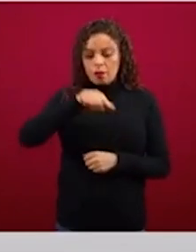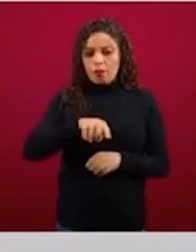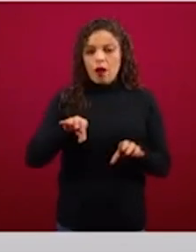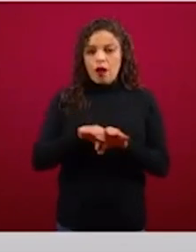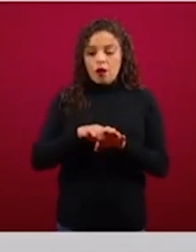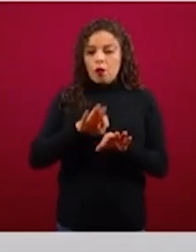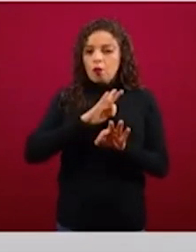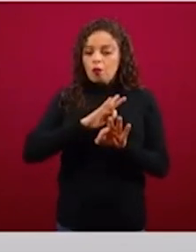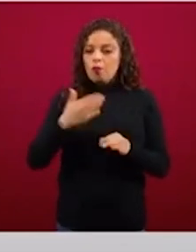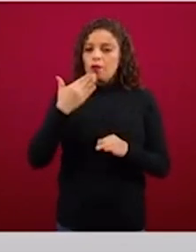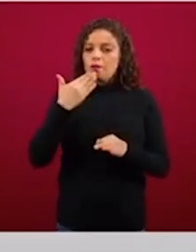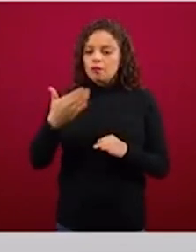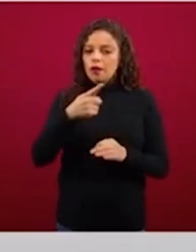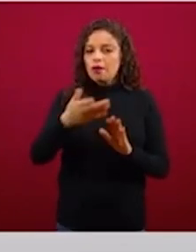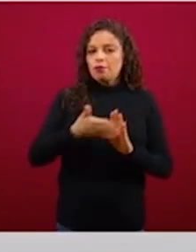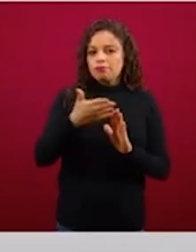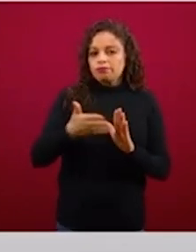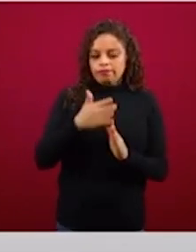progresiva,